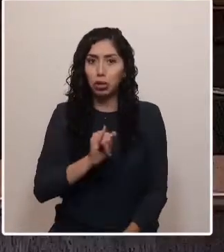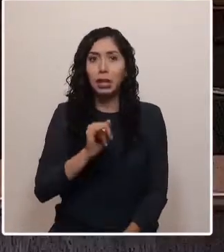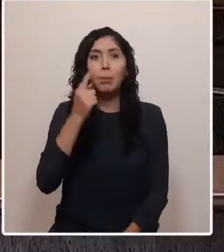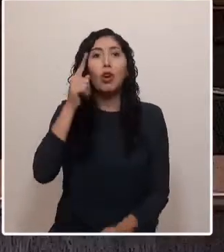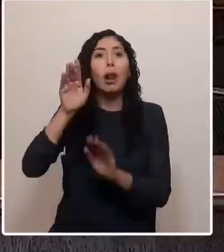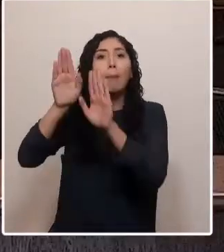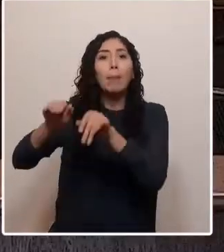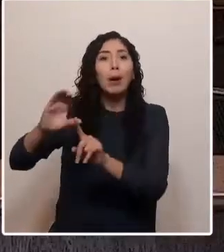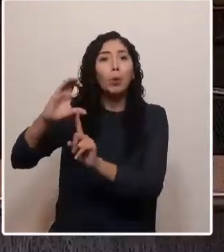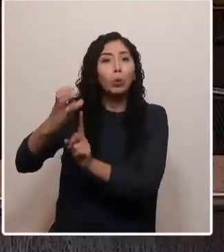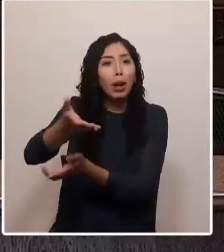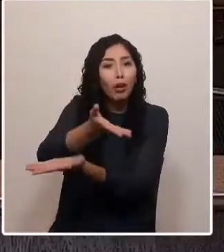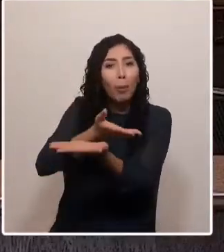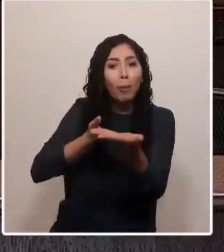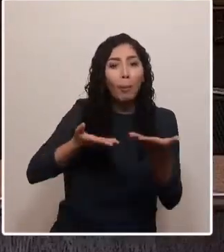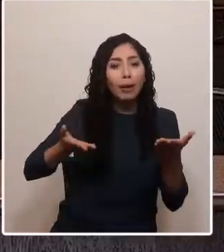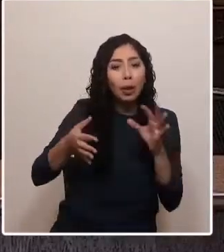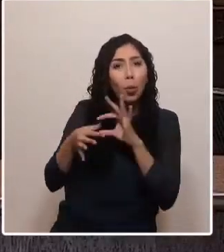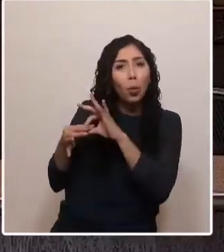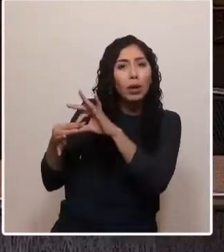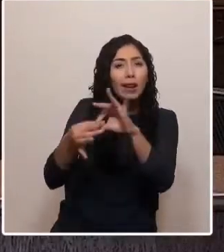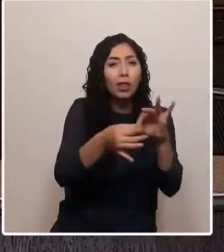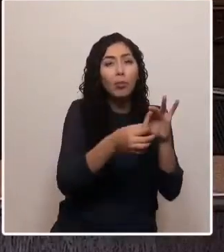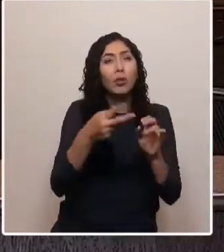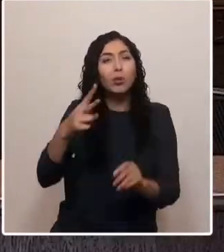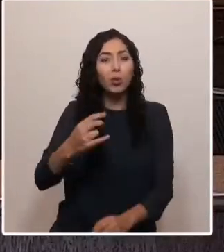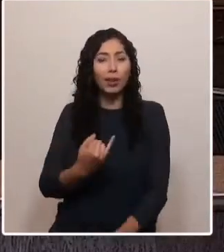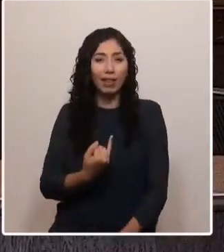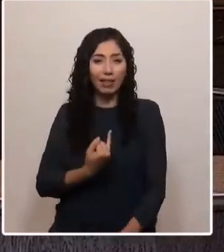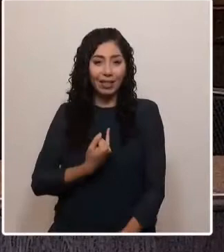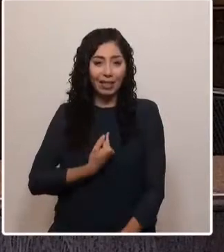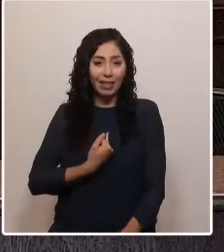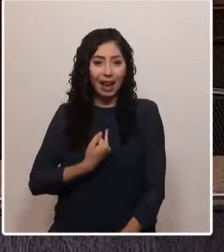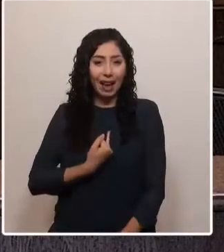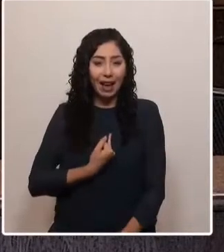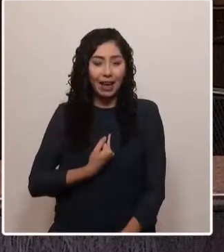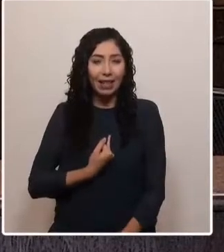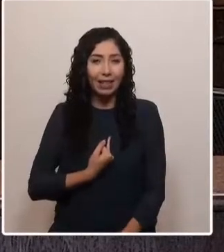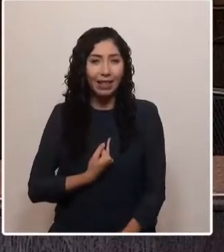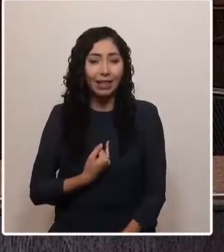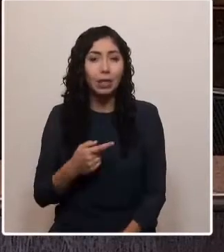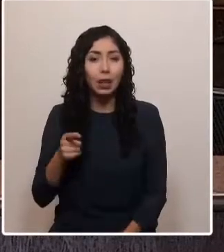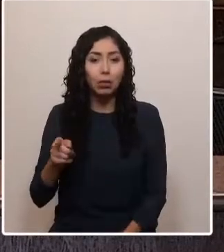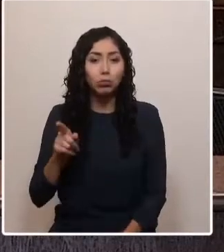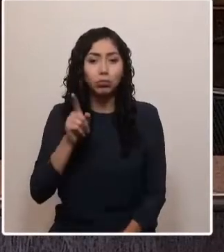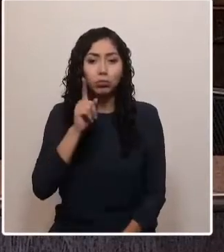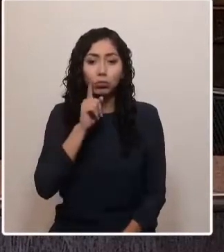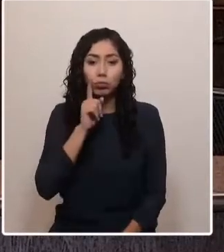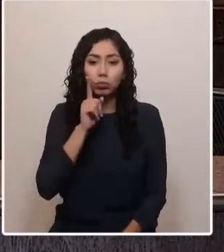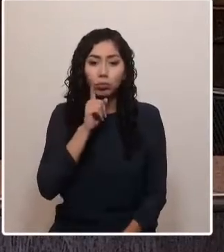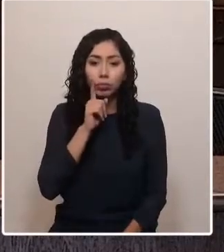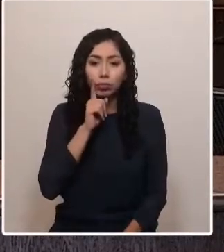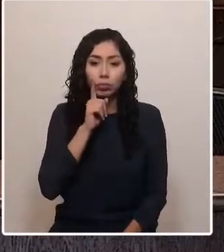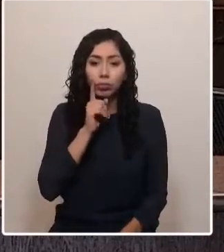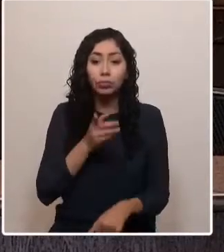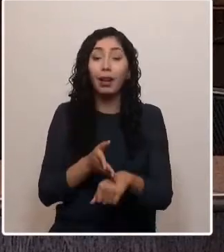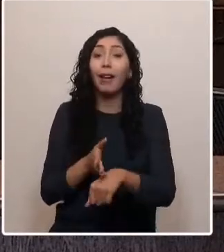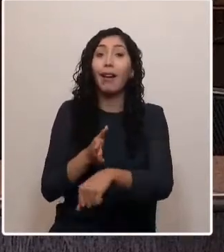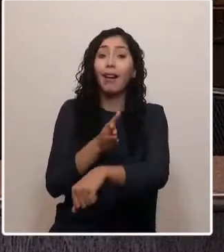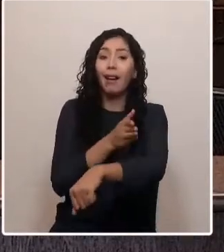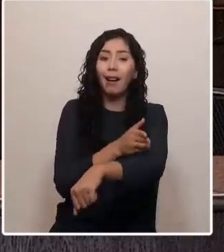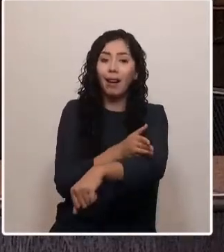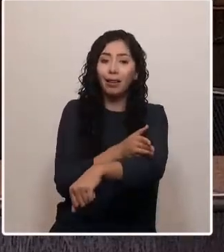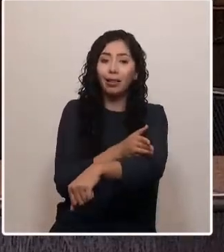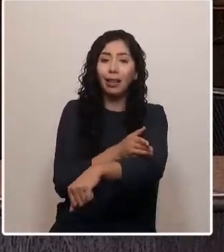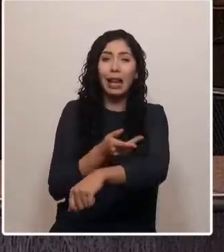costumbre, unidos por la conciencia de identidad y discurso antropológico, descendientes de la trata transatlántica de